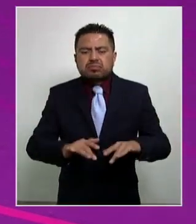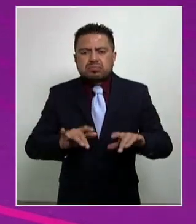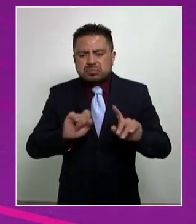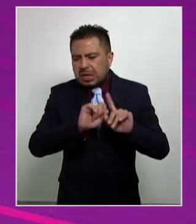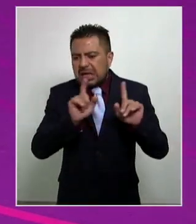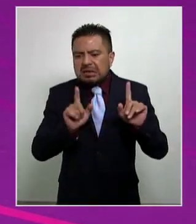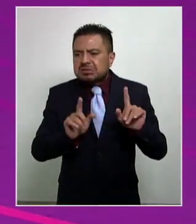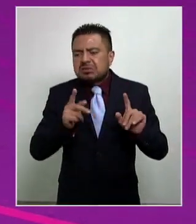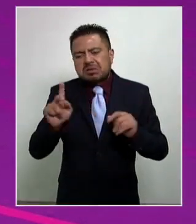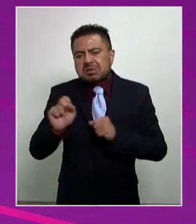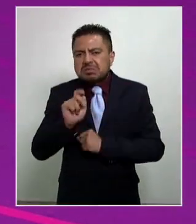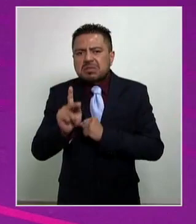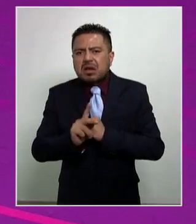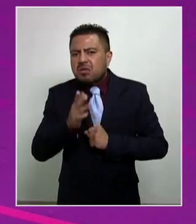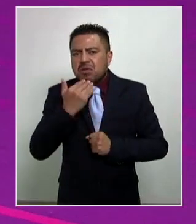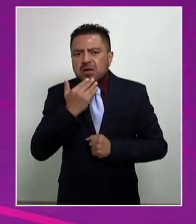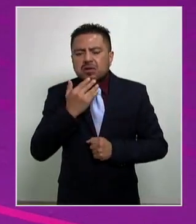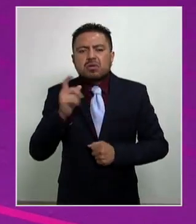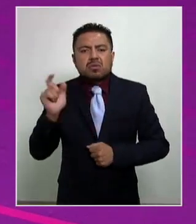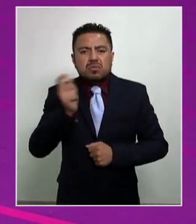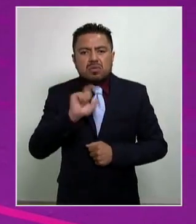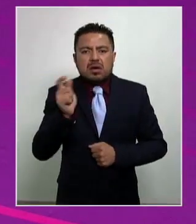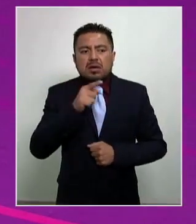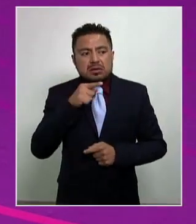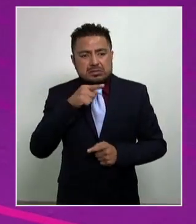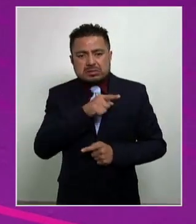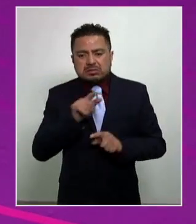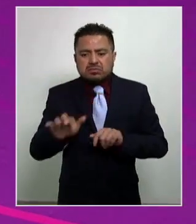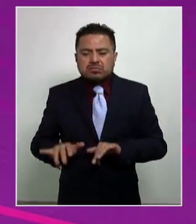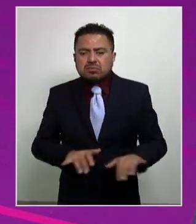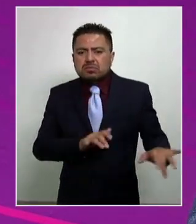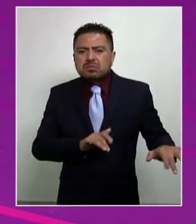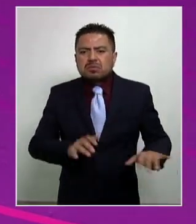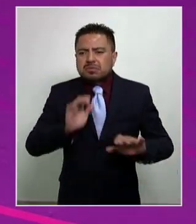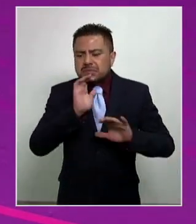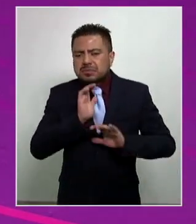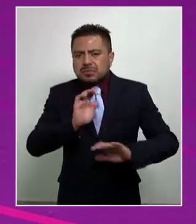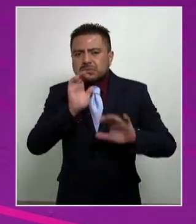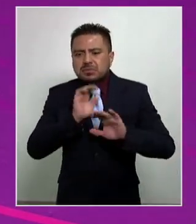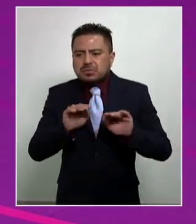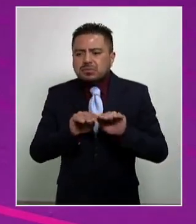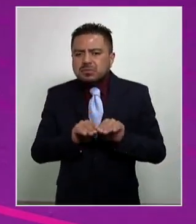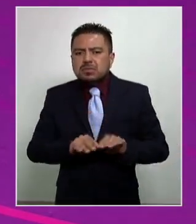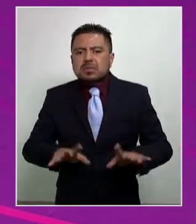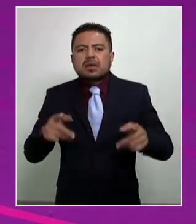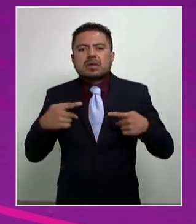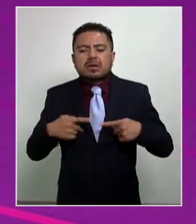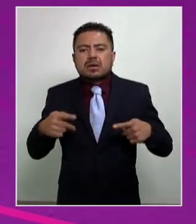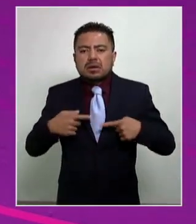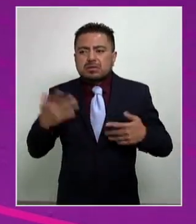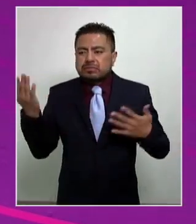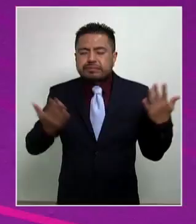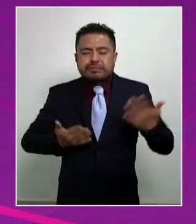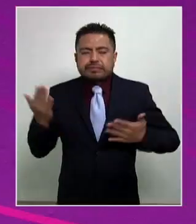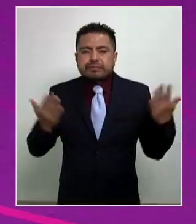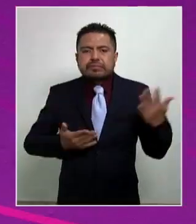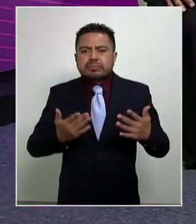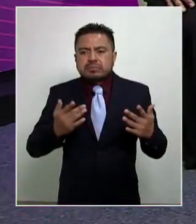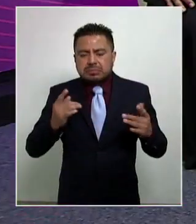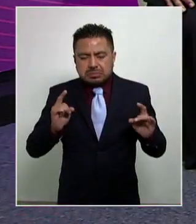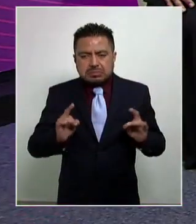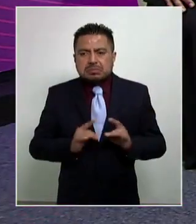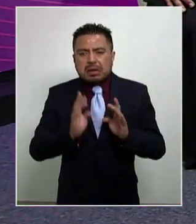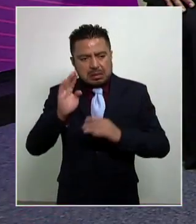Y cuando estaba dando su concierto, pues al anunciar el concierto, la gente vino pensando que van a